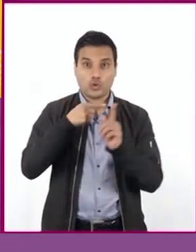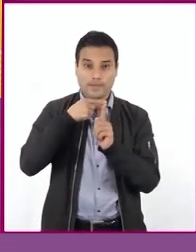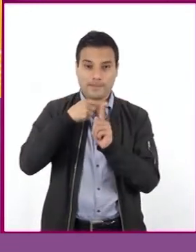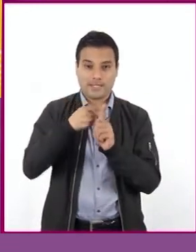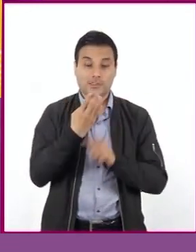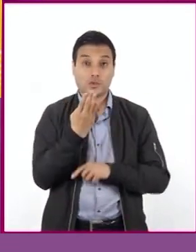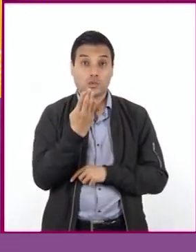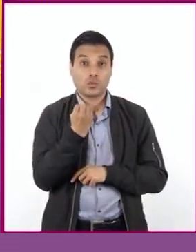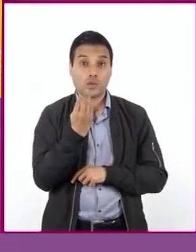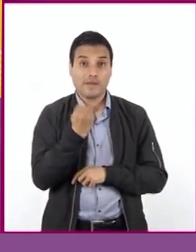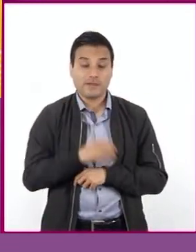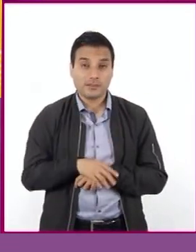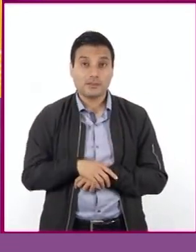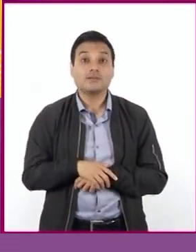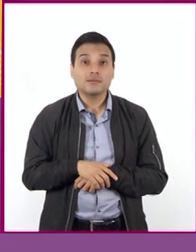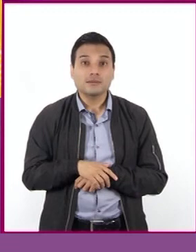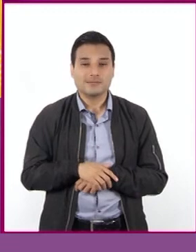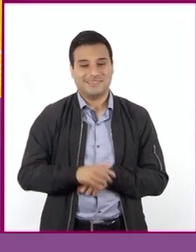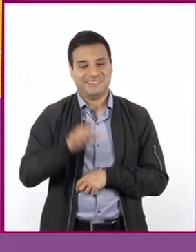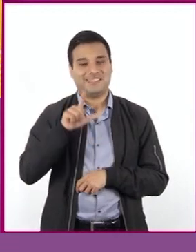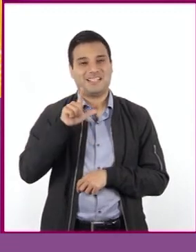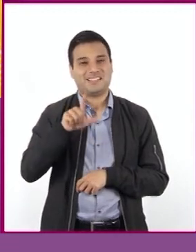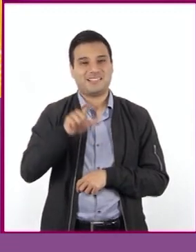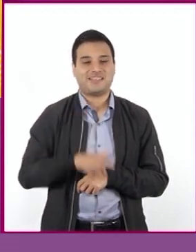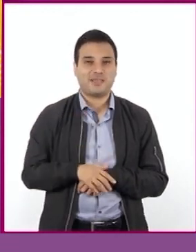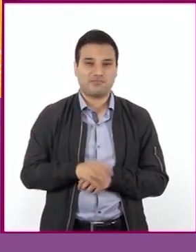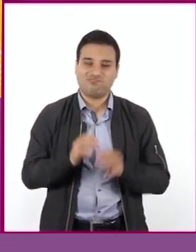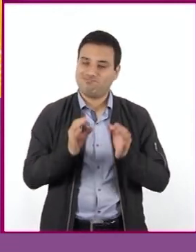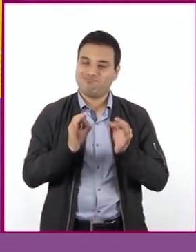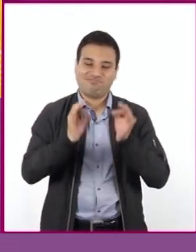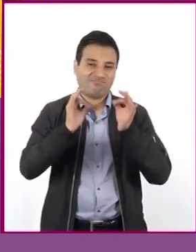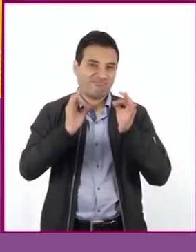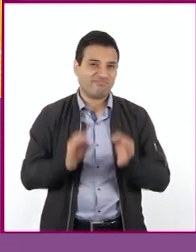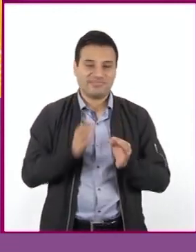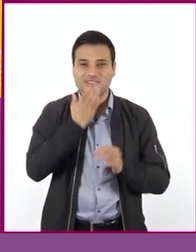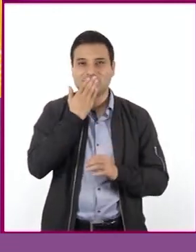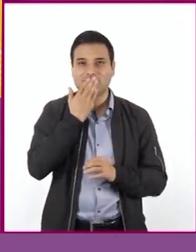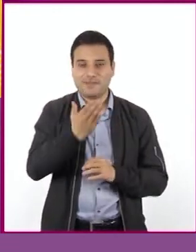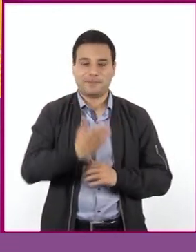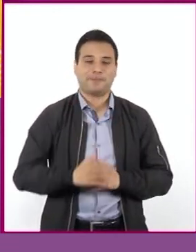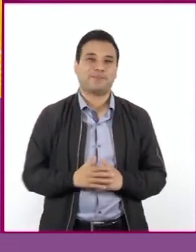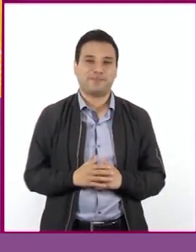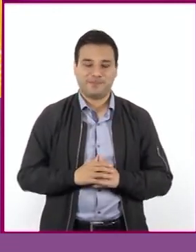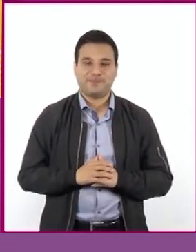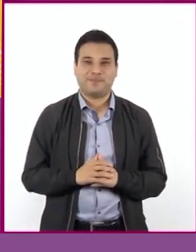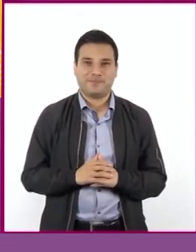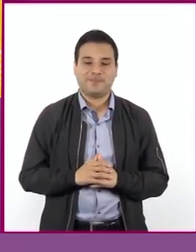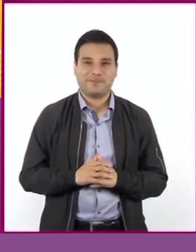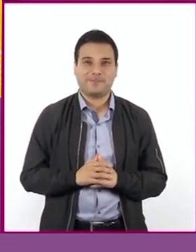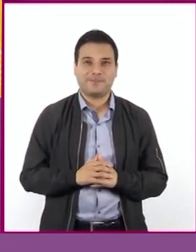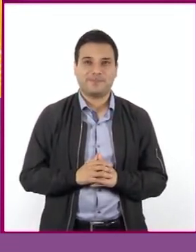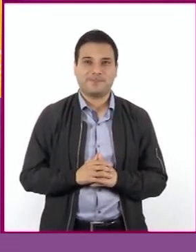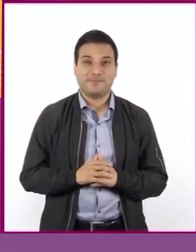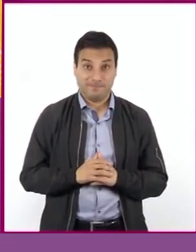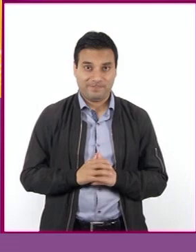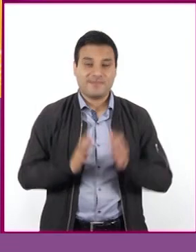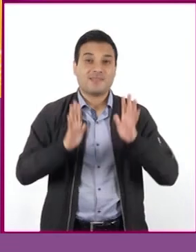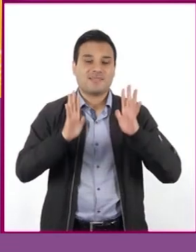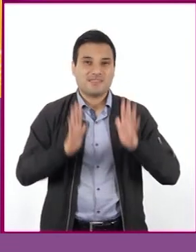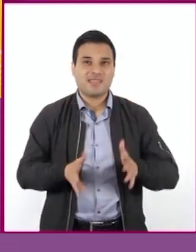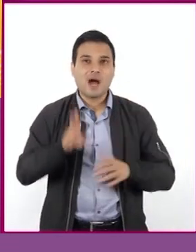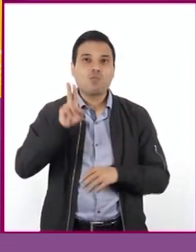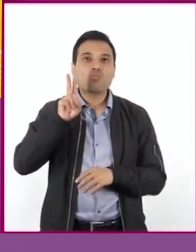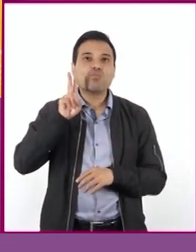igual a 17. Por lo tanto, 17 es igual a 17. Queda comprobado